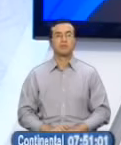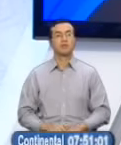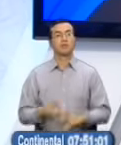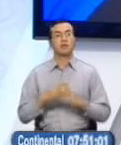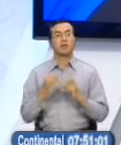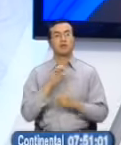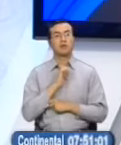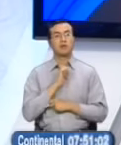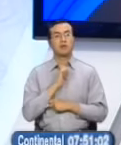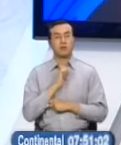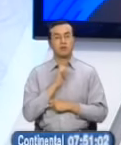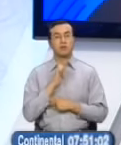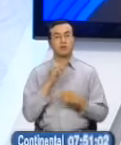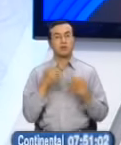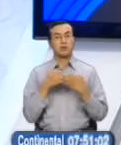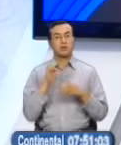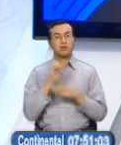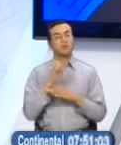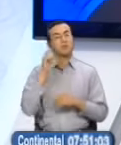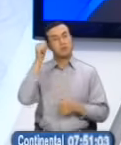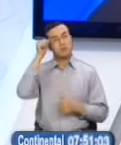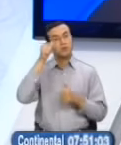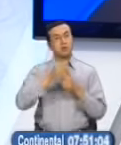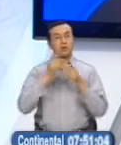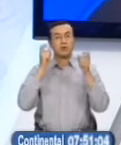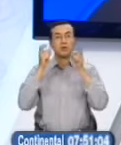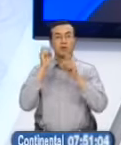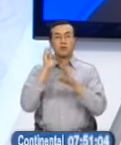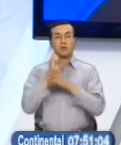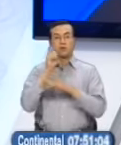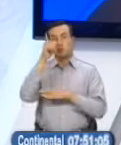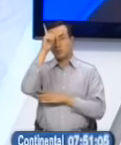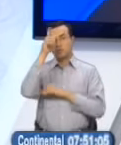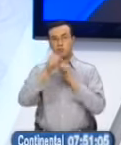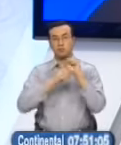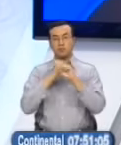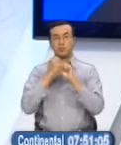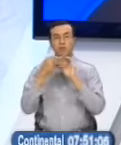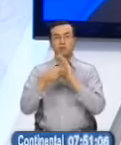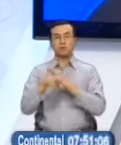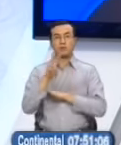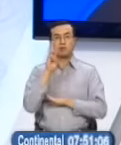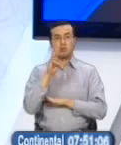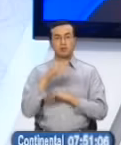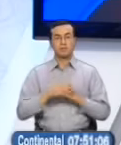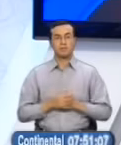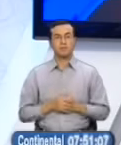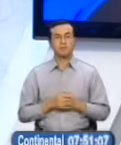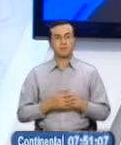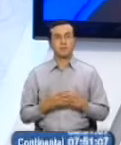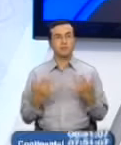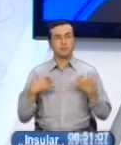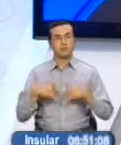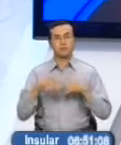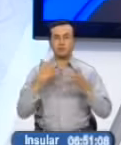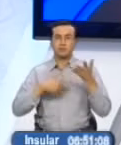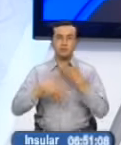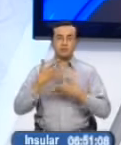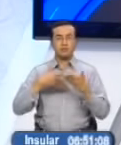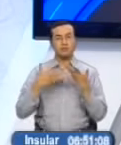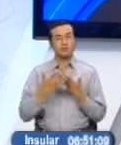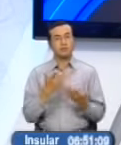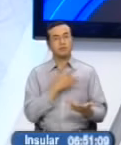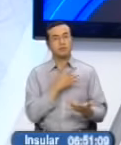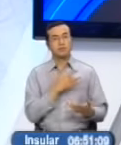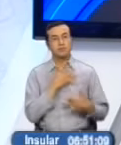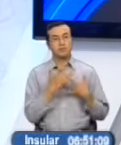El ex técnico de la selección ecuatoriana. Buenos recuerdos. Dirigió a Ecuador en Alemania 2006. Vamos a seguir compartiendo esta gran emoción